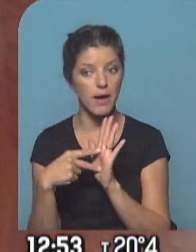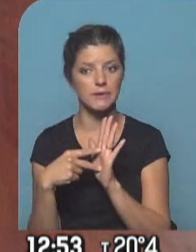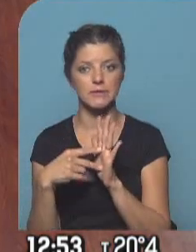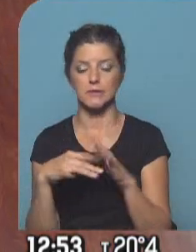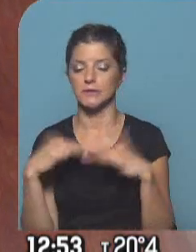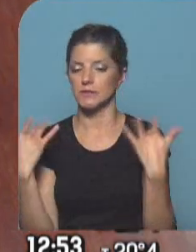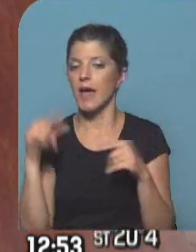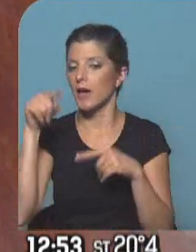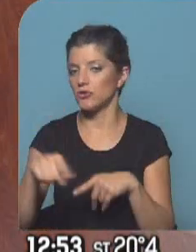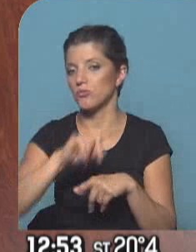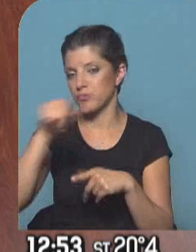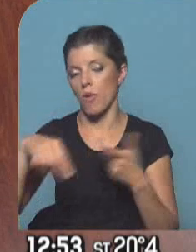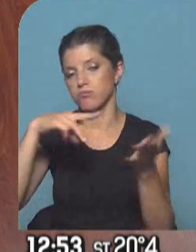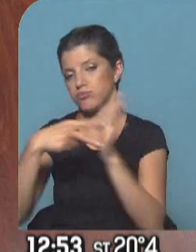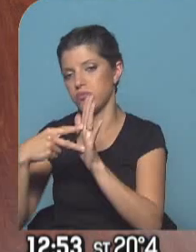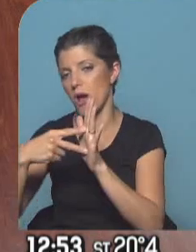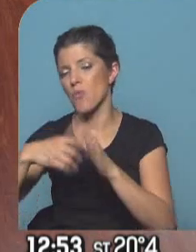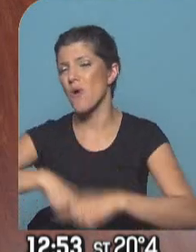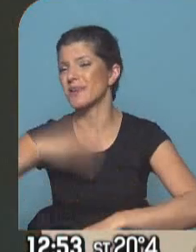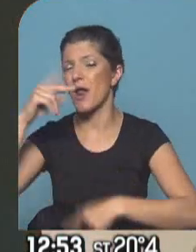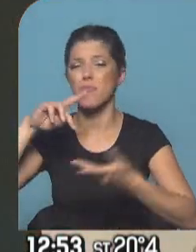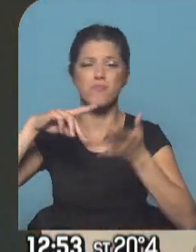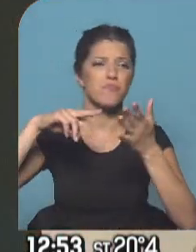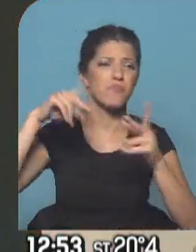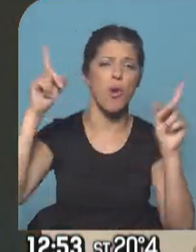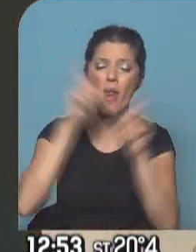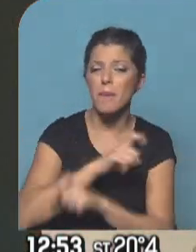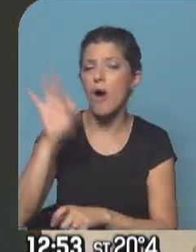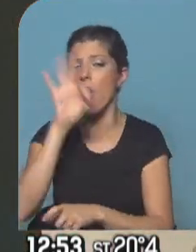de resonancia para cualquier tipo de conflicto